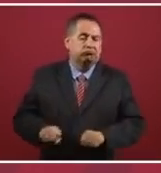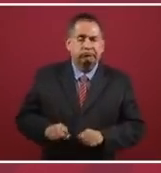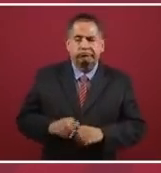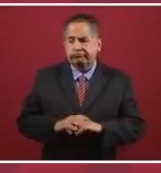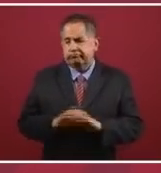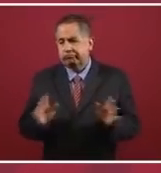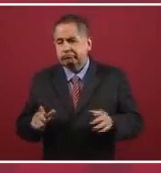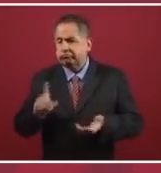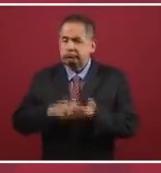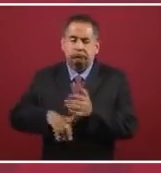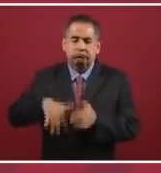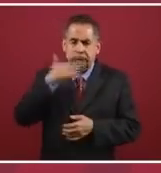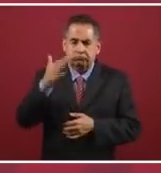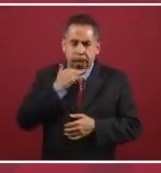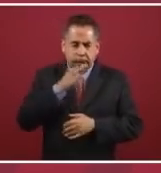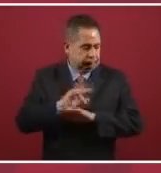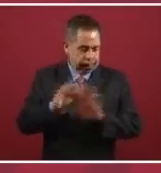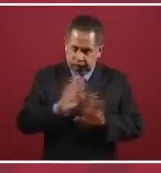actos de corrupción